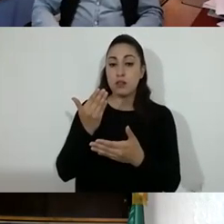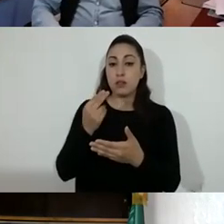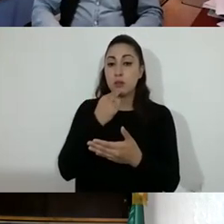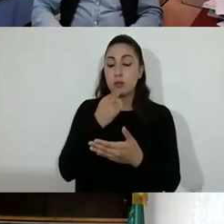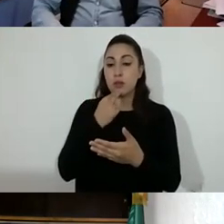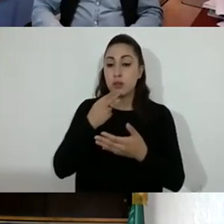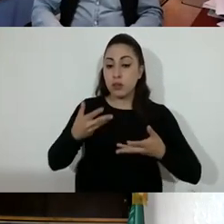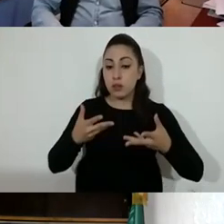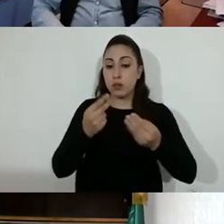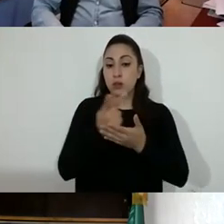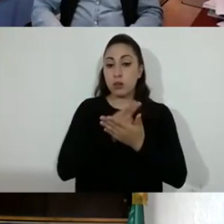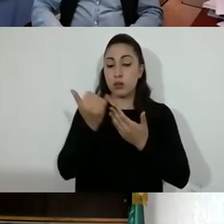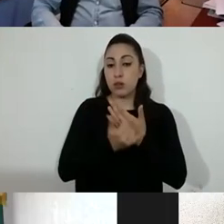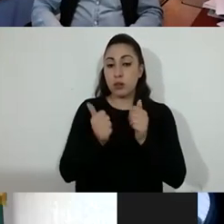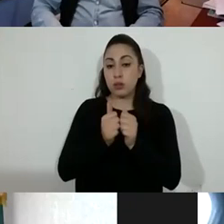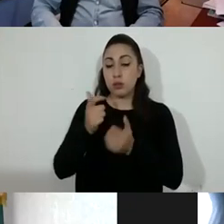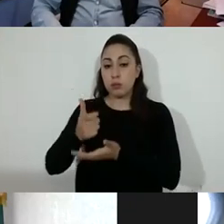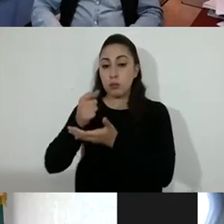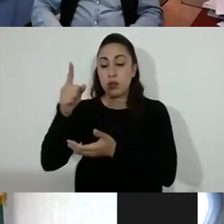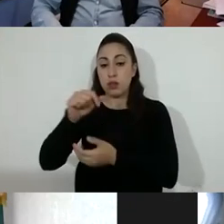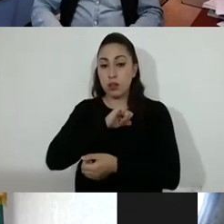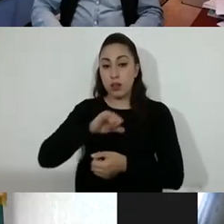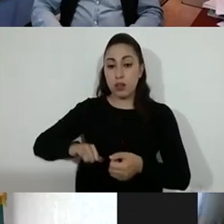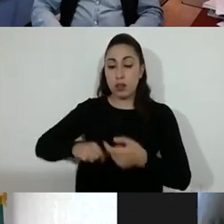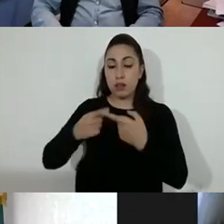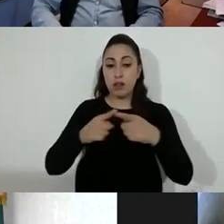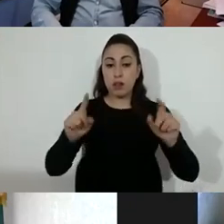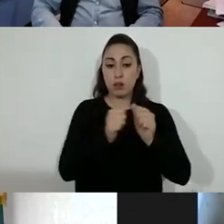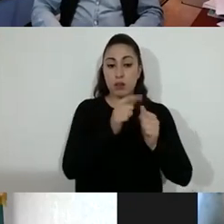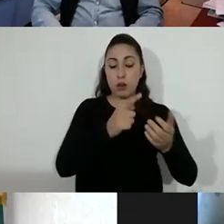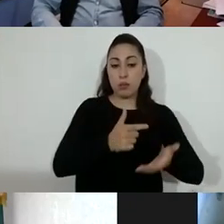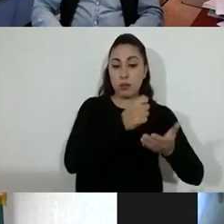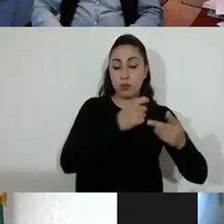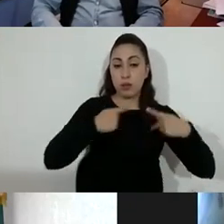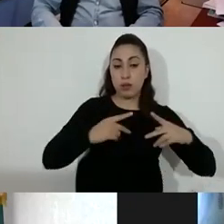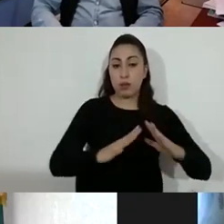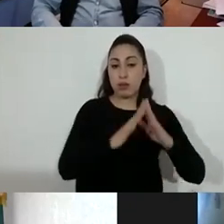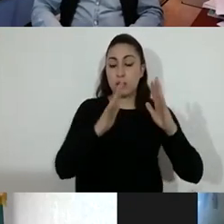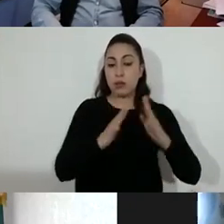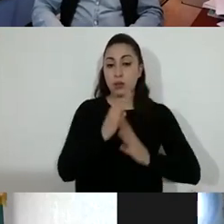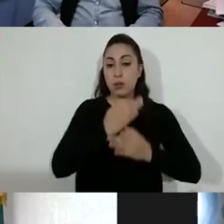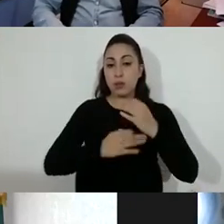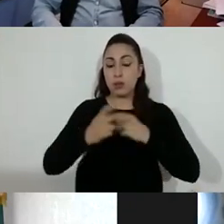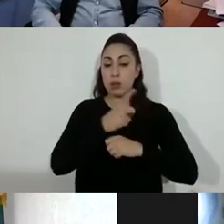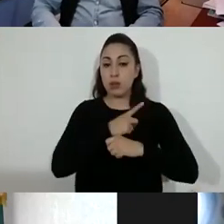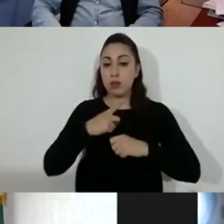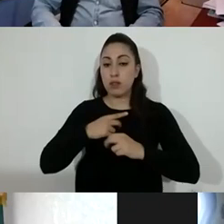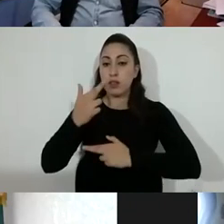alcaldía distintos a los del presupuesto participativa o de manera excepcional puedan reorientarse